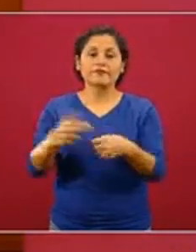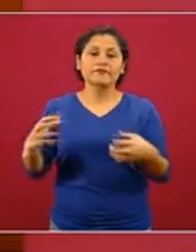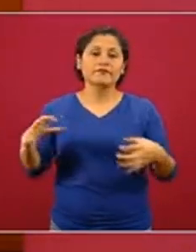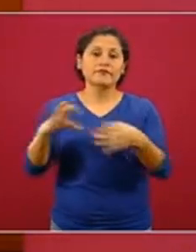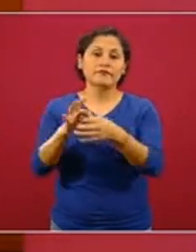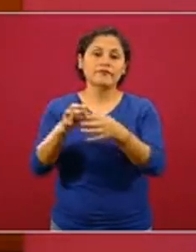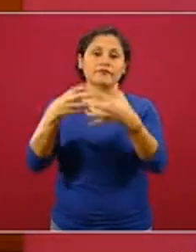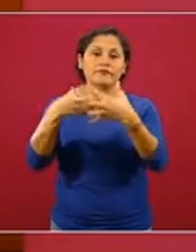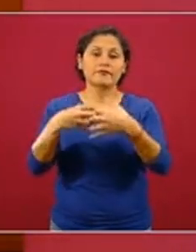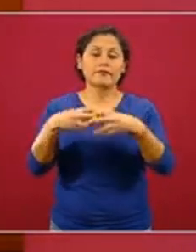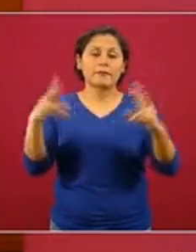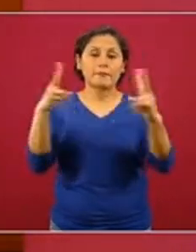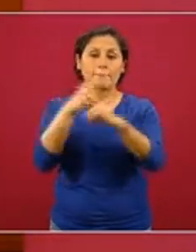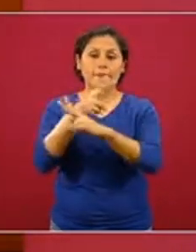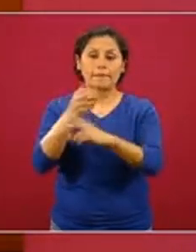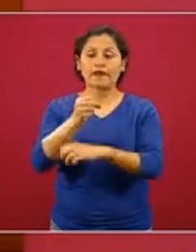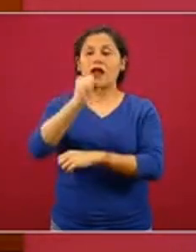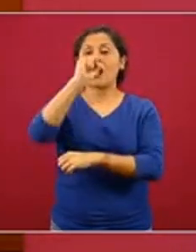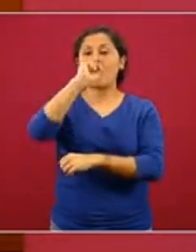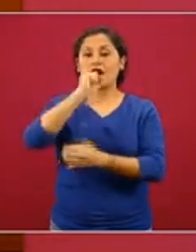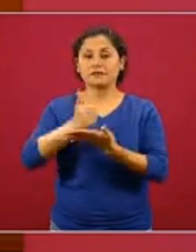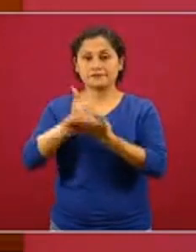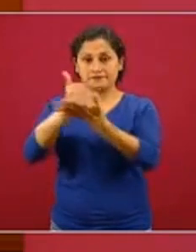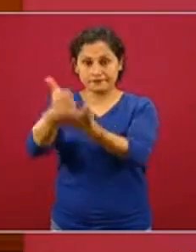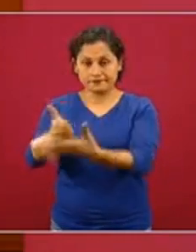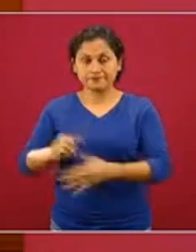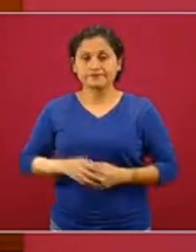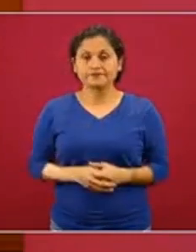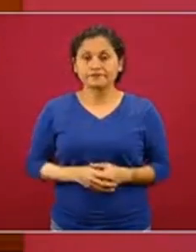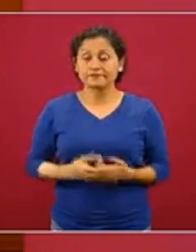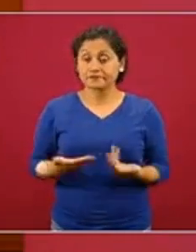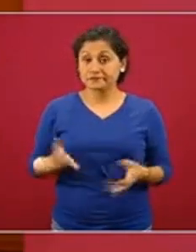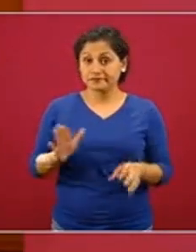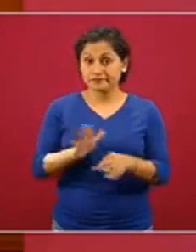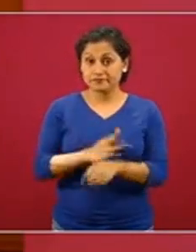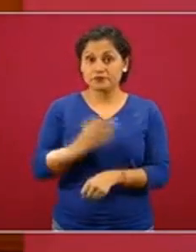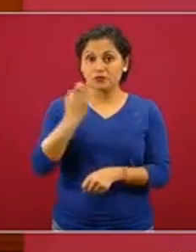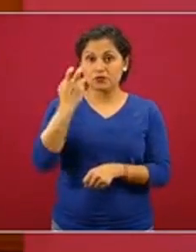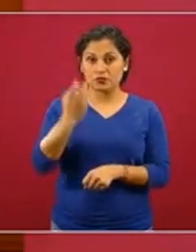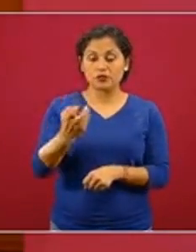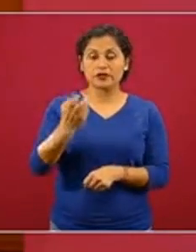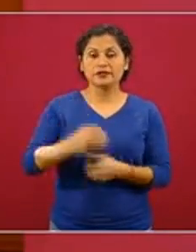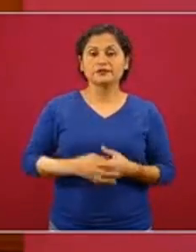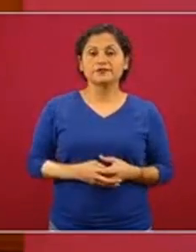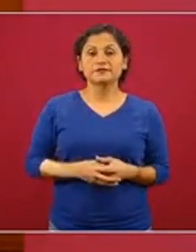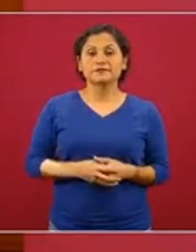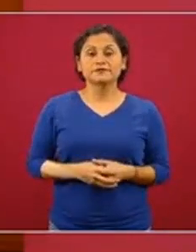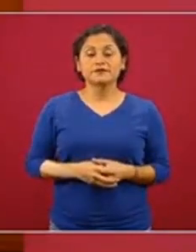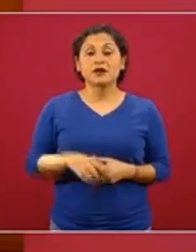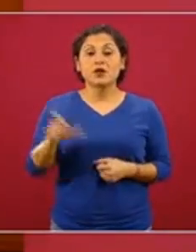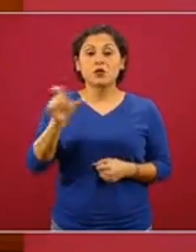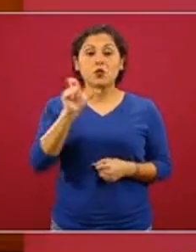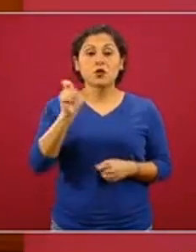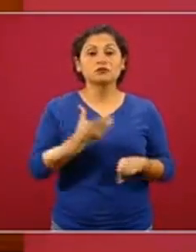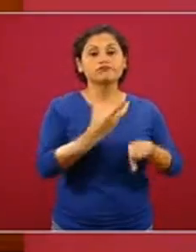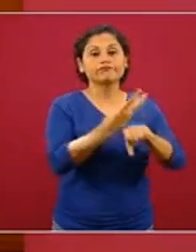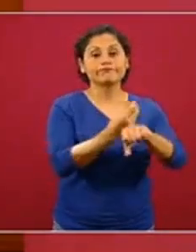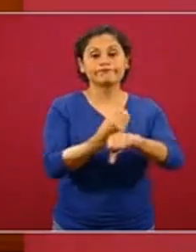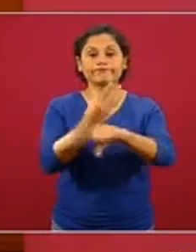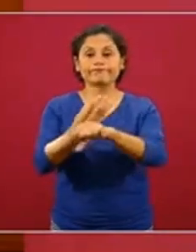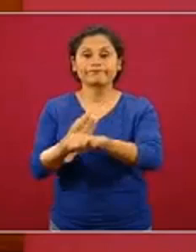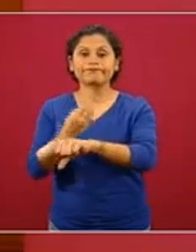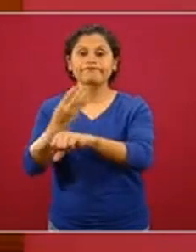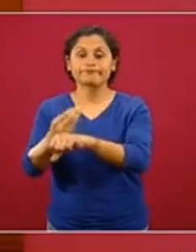mecánica asistida. Por eso es que las 2 intervenciones mayores del manejo de esta